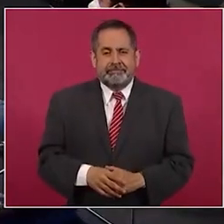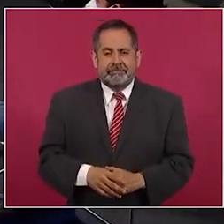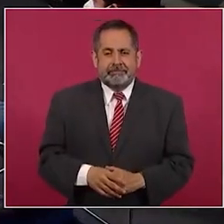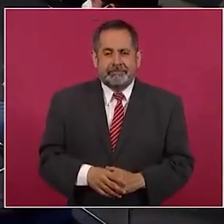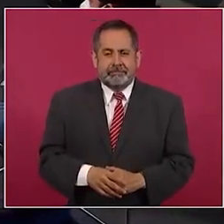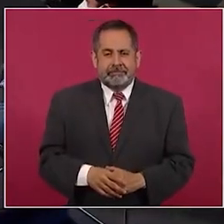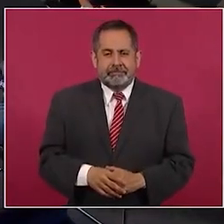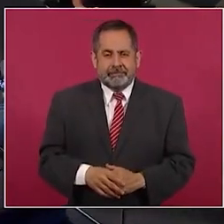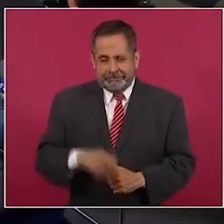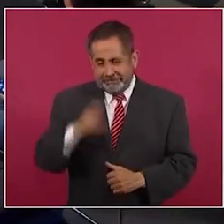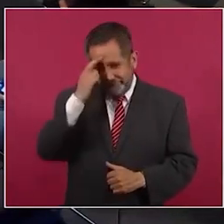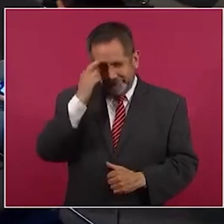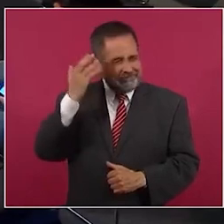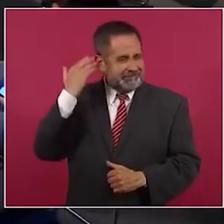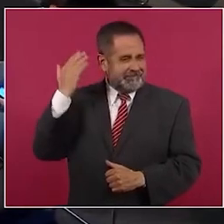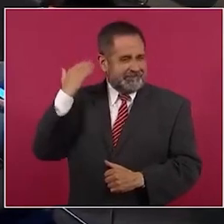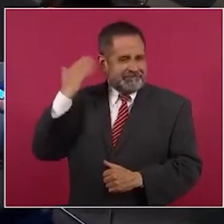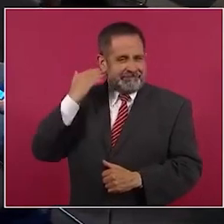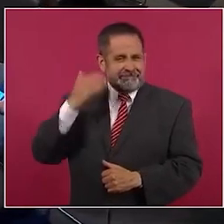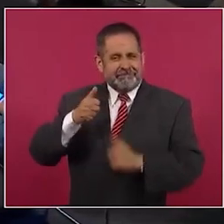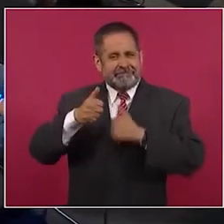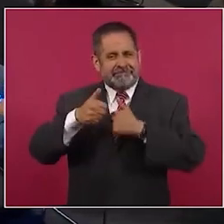Ahora que hubo una marcha